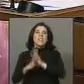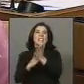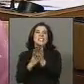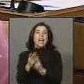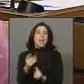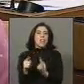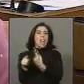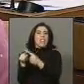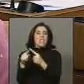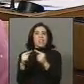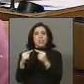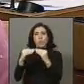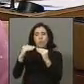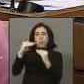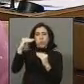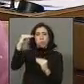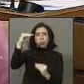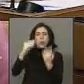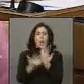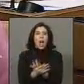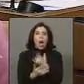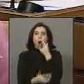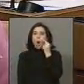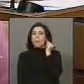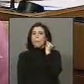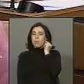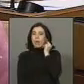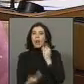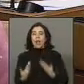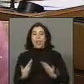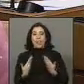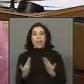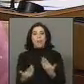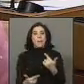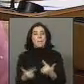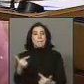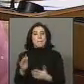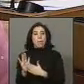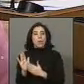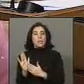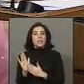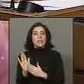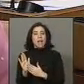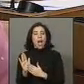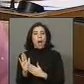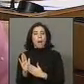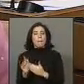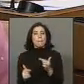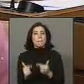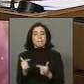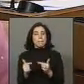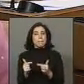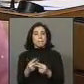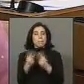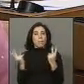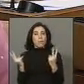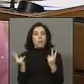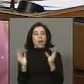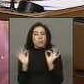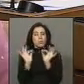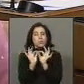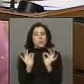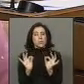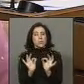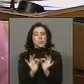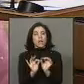diferencias que existen entre hombres y mujeres, dotando a las políticas públicas de una especificidad que le permita no la